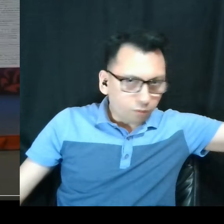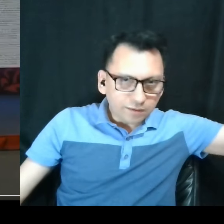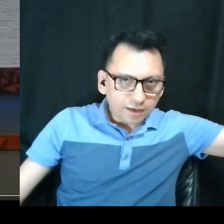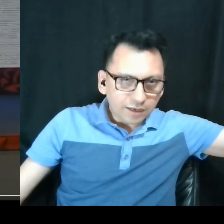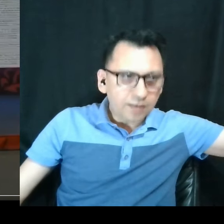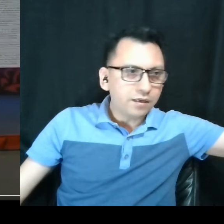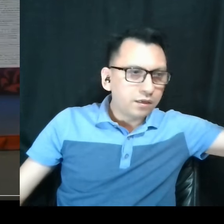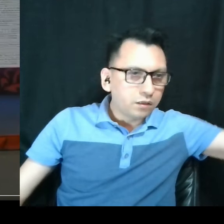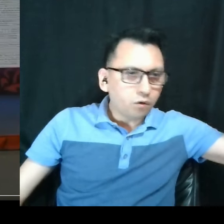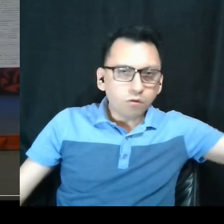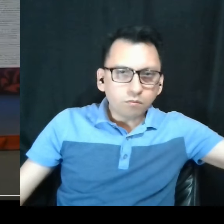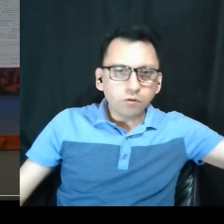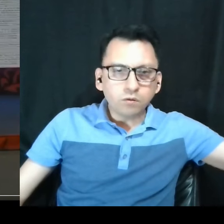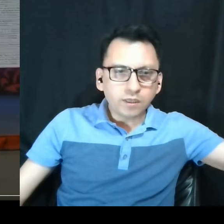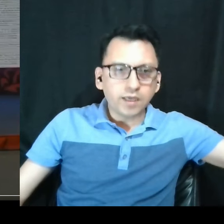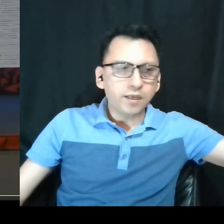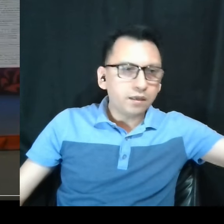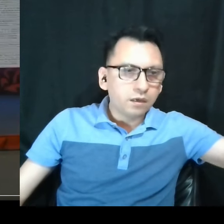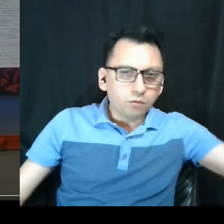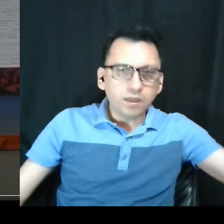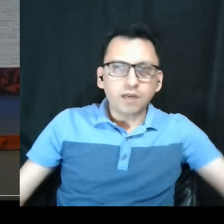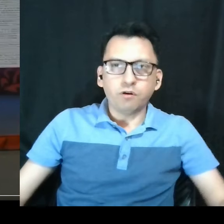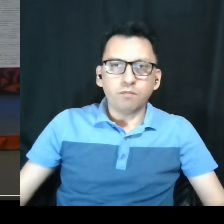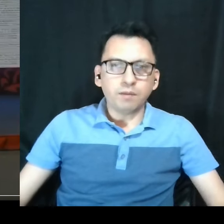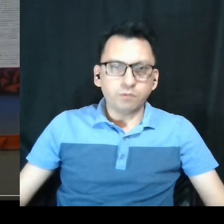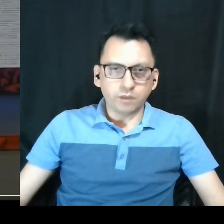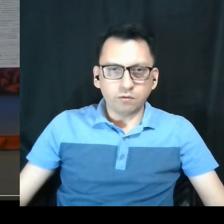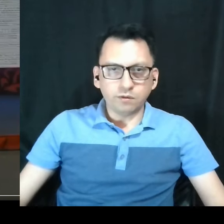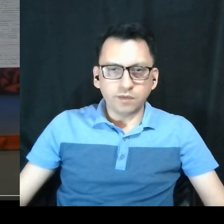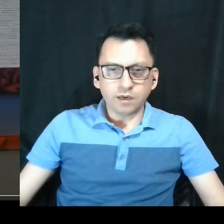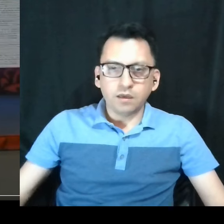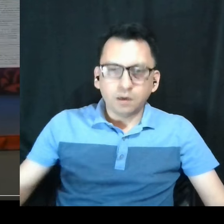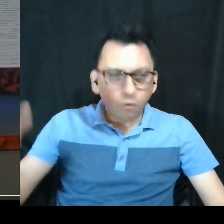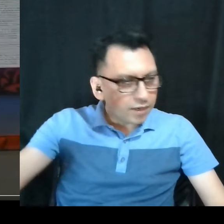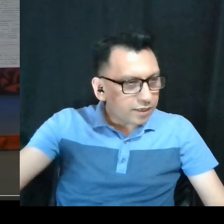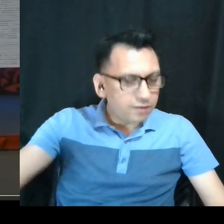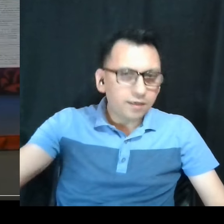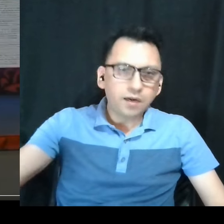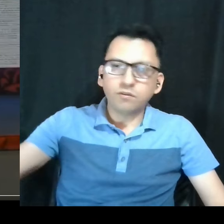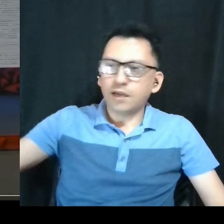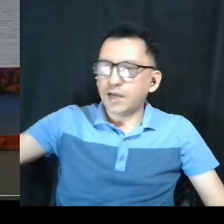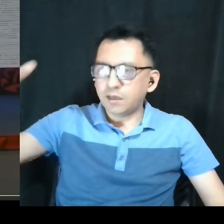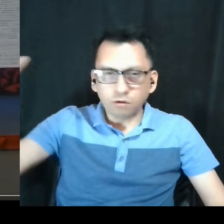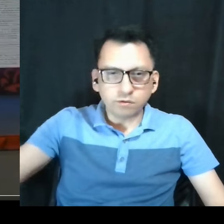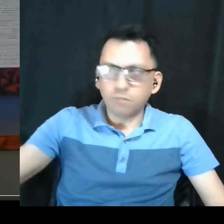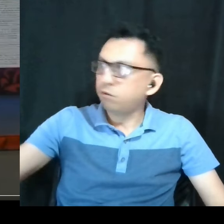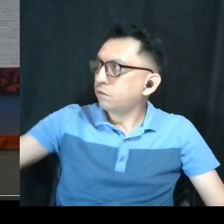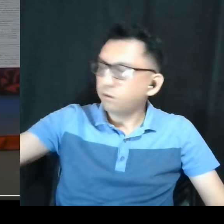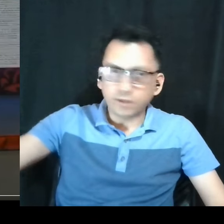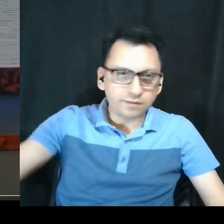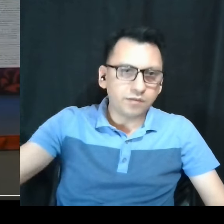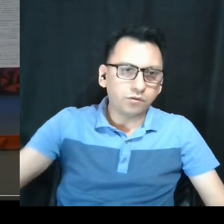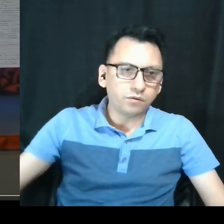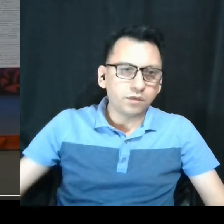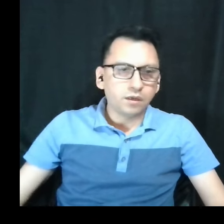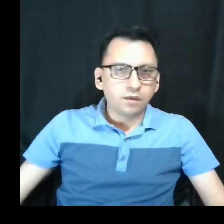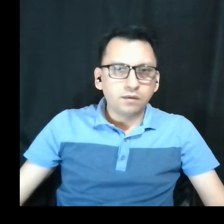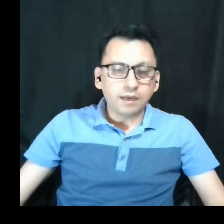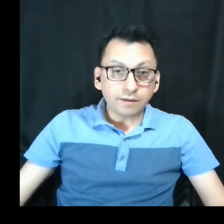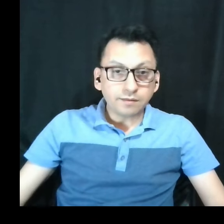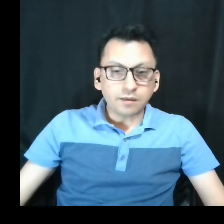choca porque si tú vas a la calle todo mundo quiere una reforma al poder judicial nunca critican los salarios los abusos los